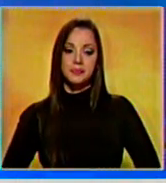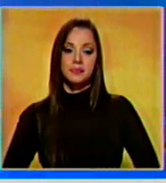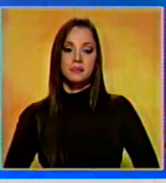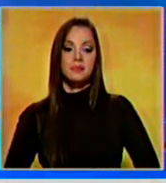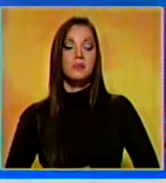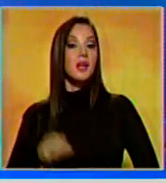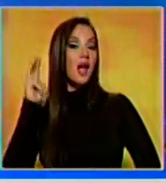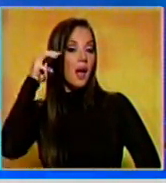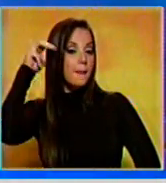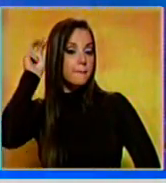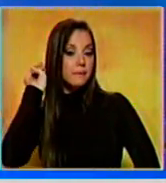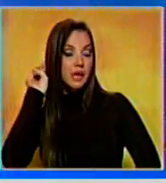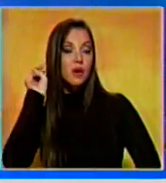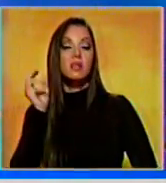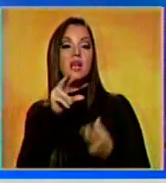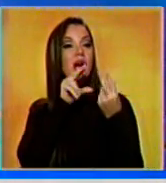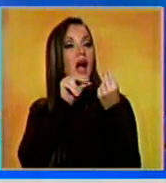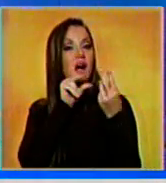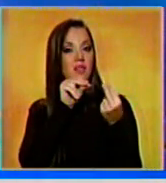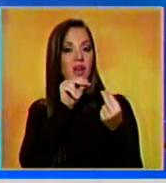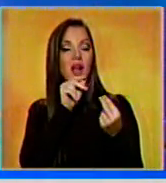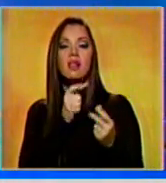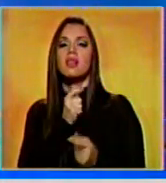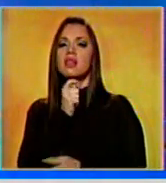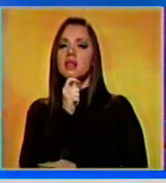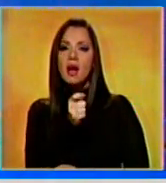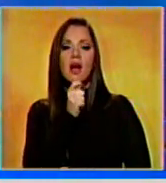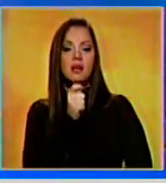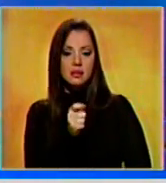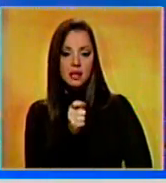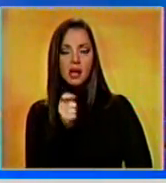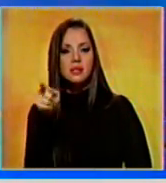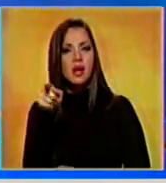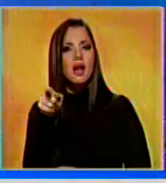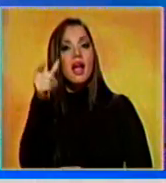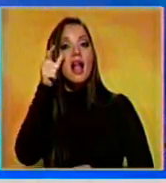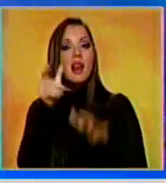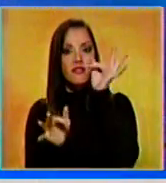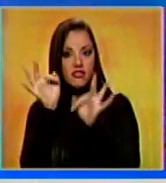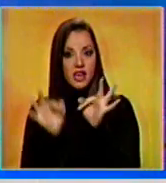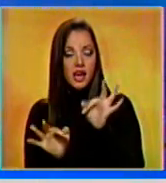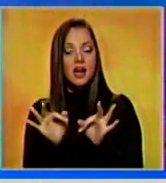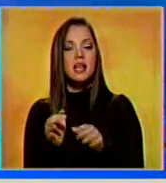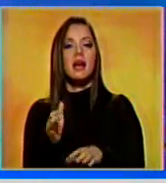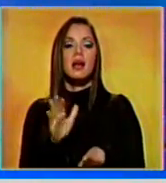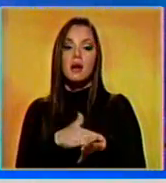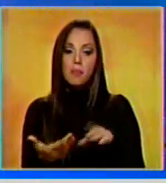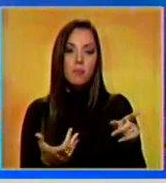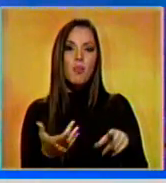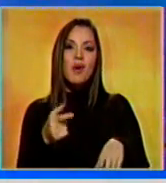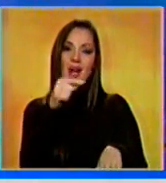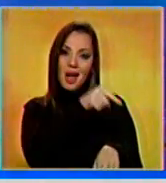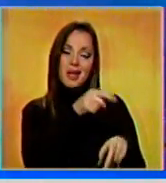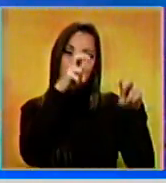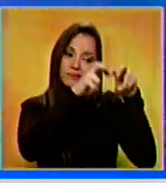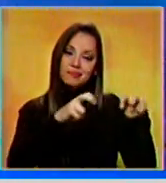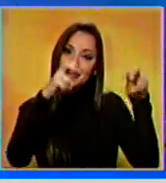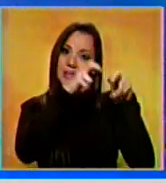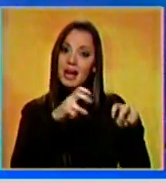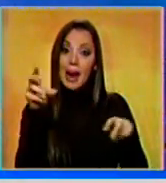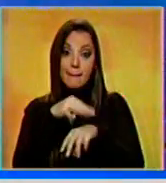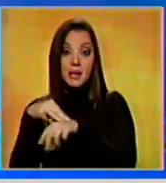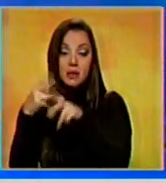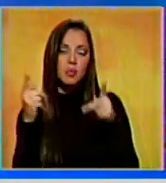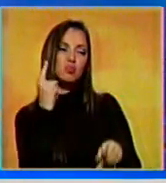María Corina Machado rinde declaraciones ante la Fiscalía 20 Nacional en calidad de imputada a propósito de la investigación que lleva adelante el